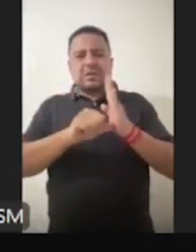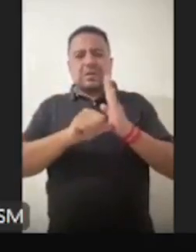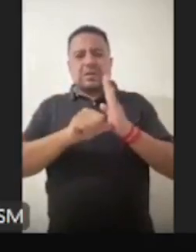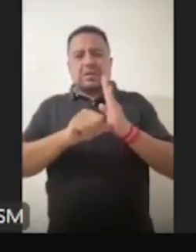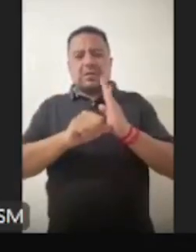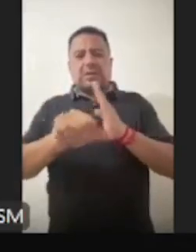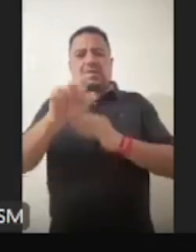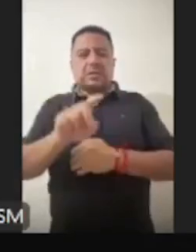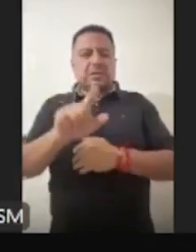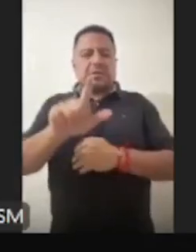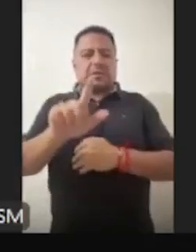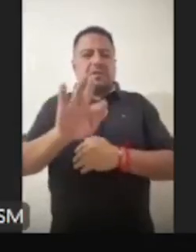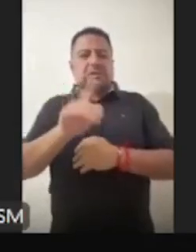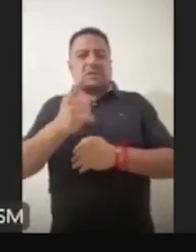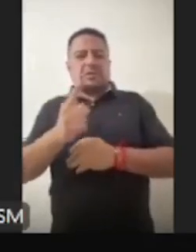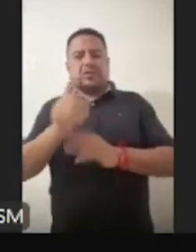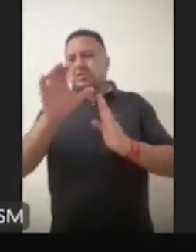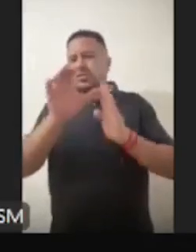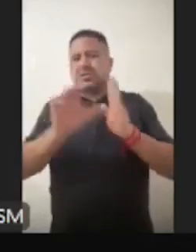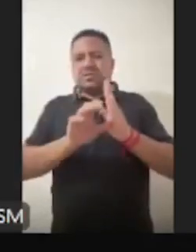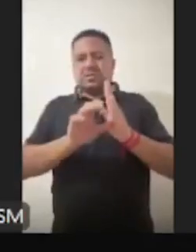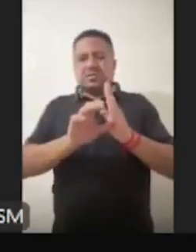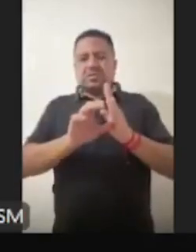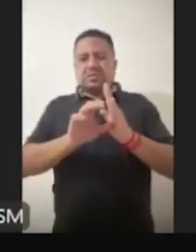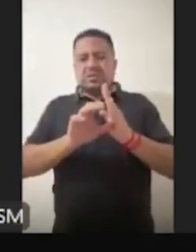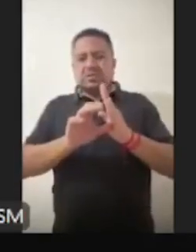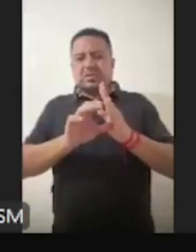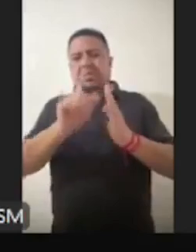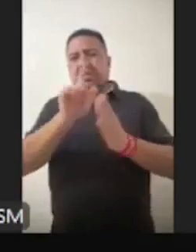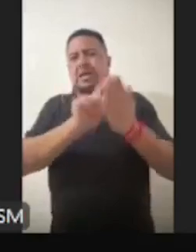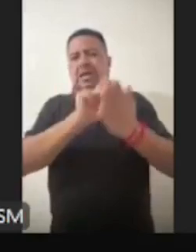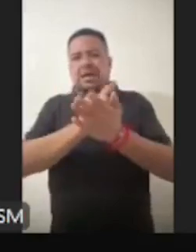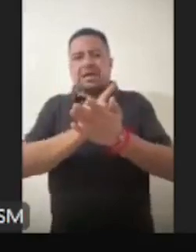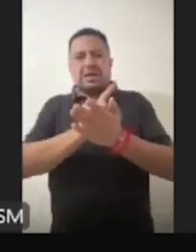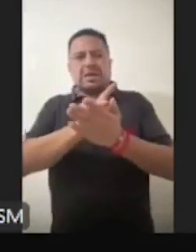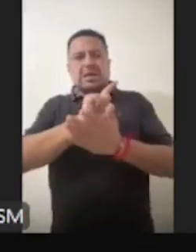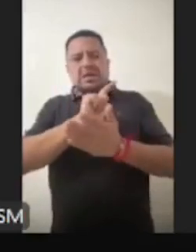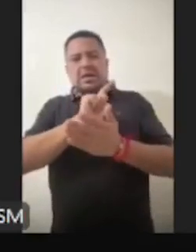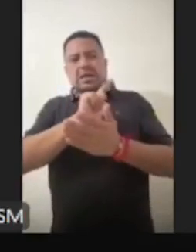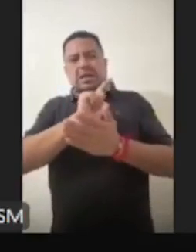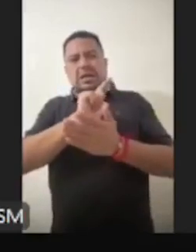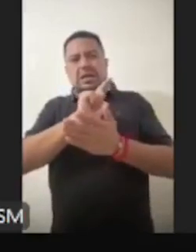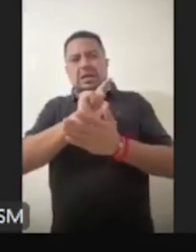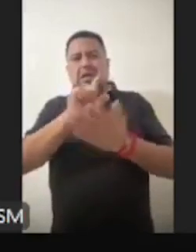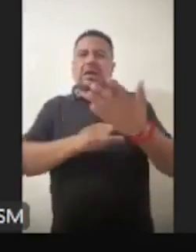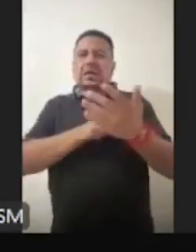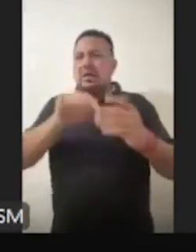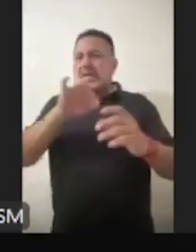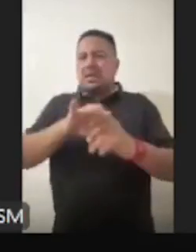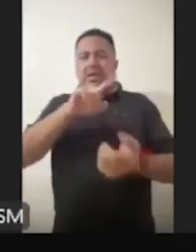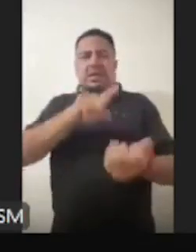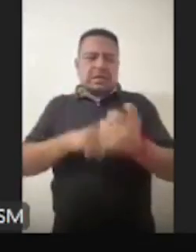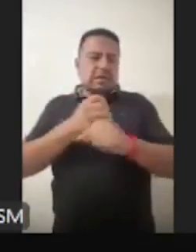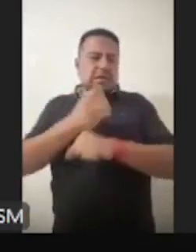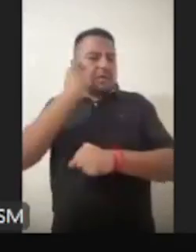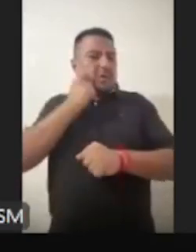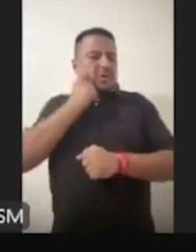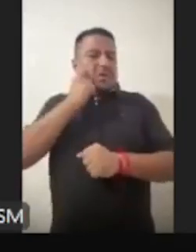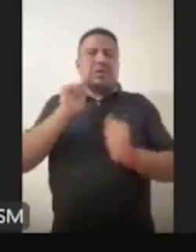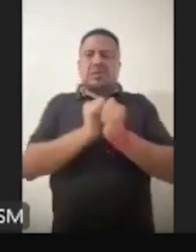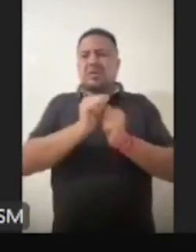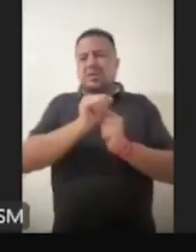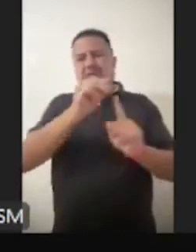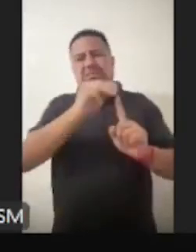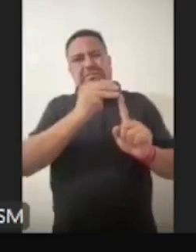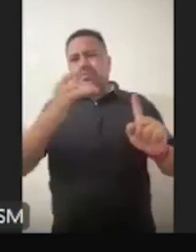6, 7 y 41 de la Constitución General 7.8 de la Ley Electoral. A lo anterior es aplicable, a contrario censo la jurisprudencia 8/2024